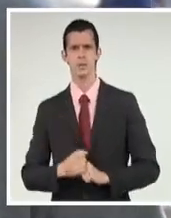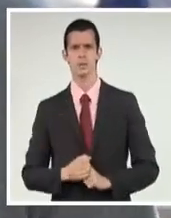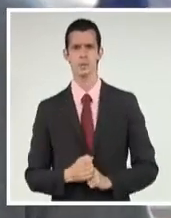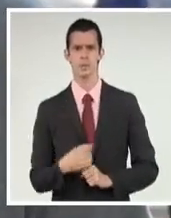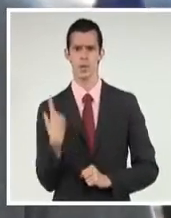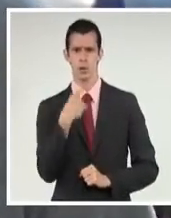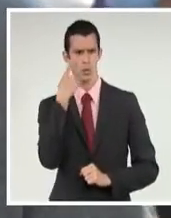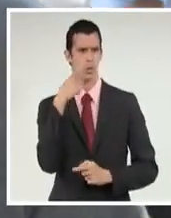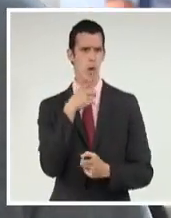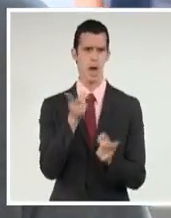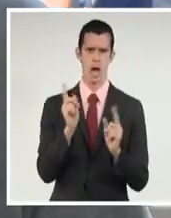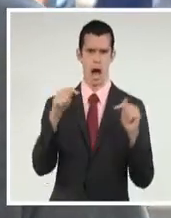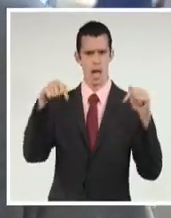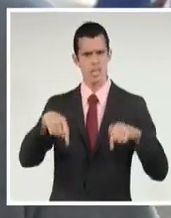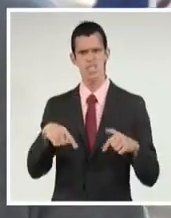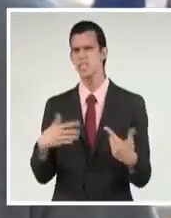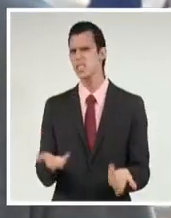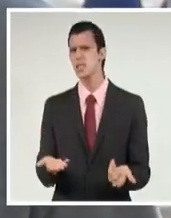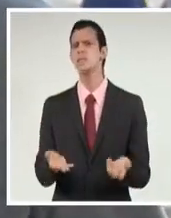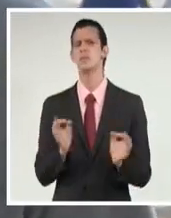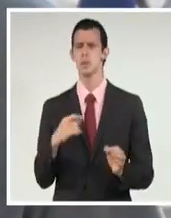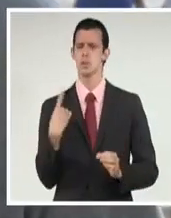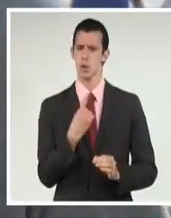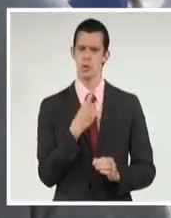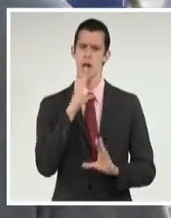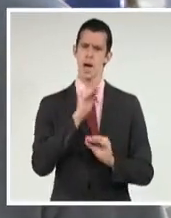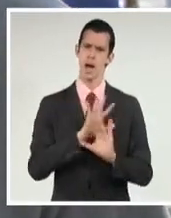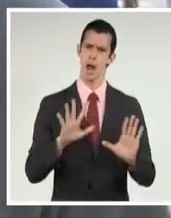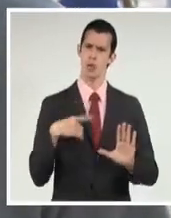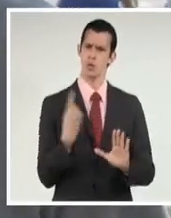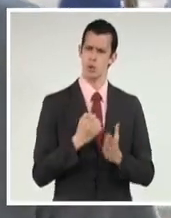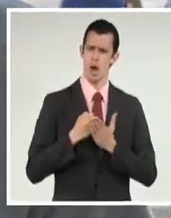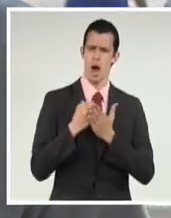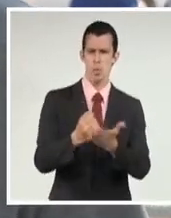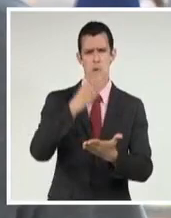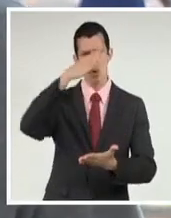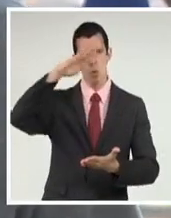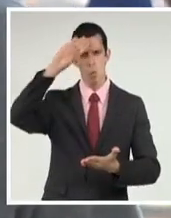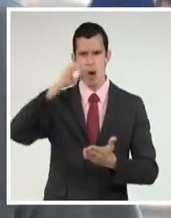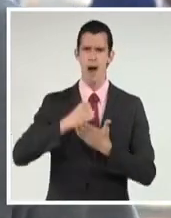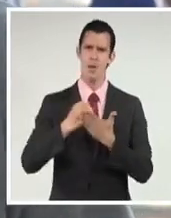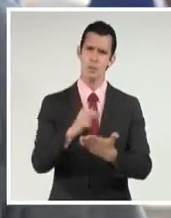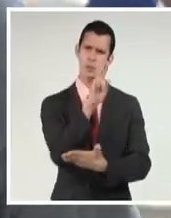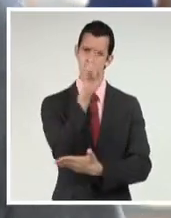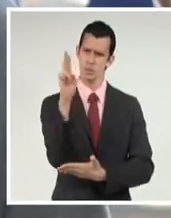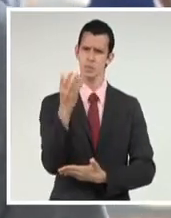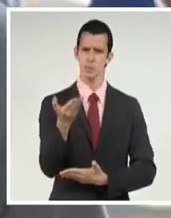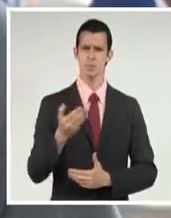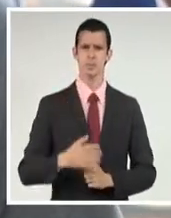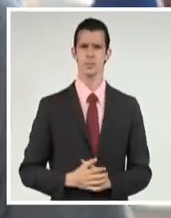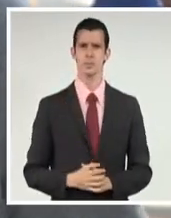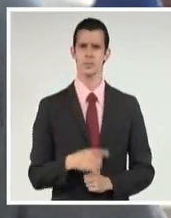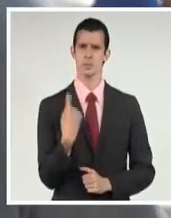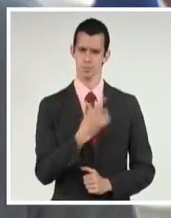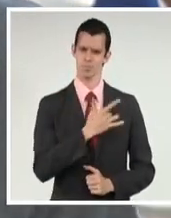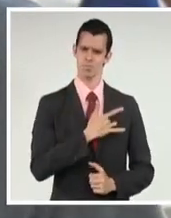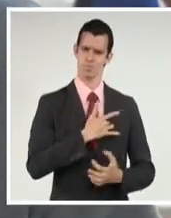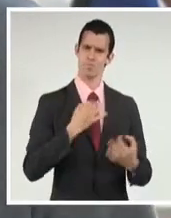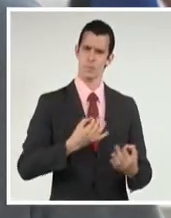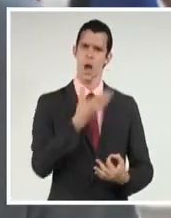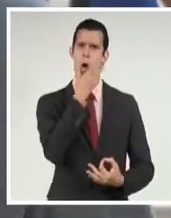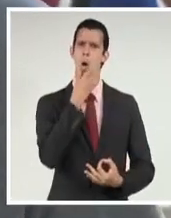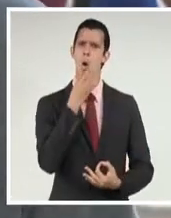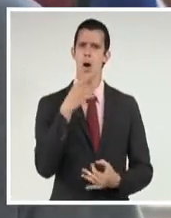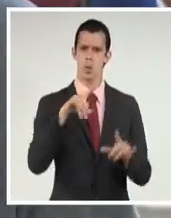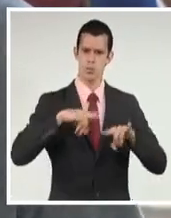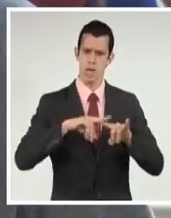convencimientos, reafirmando que estamos con la patria, reafirmando que estamos con la revolución. Como jóvenes universitarios, al fin, también queremos